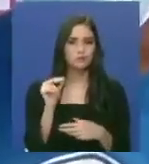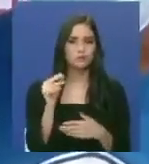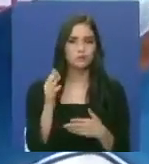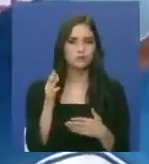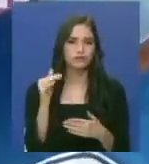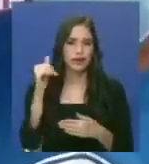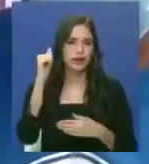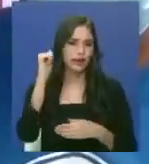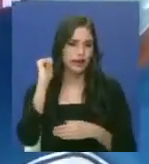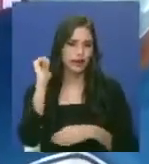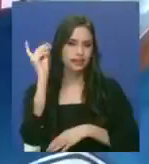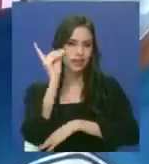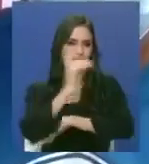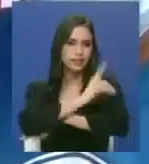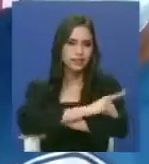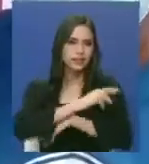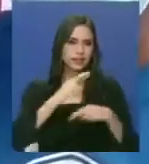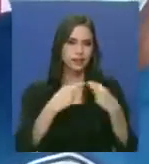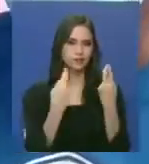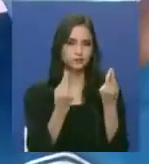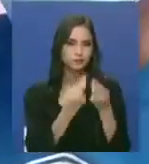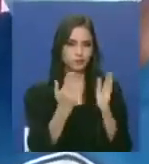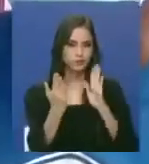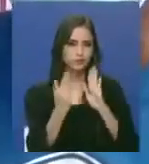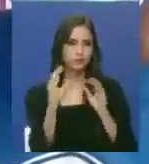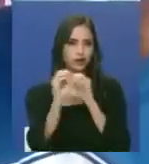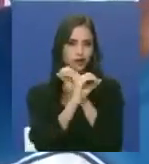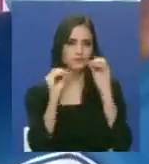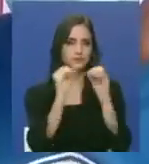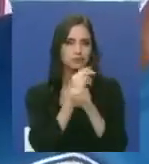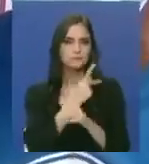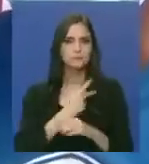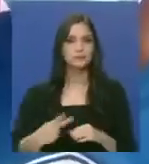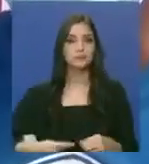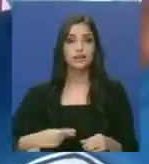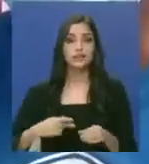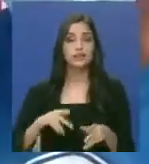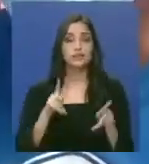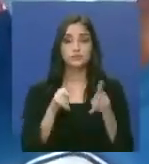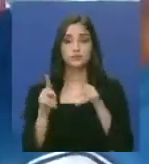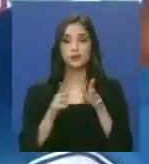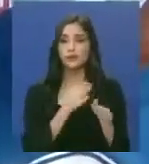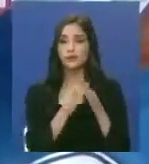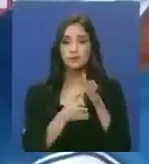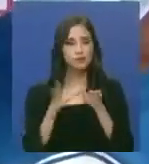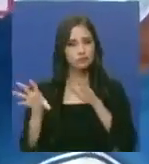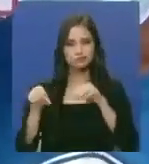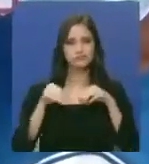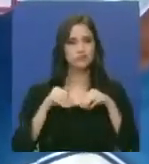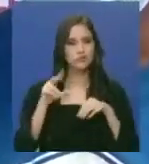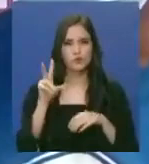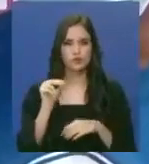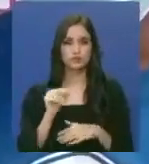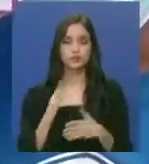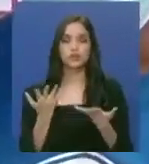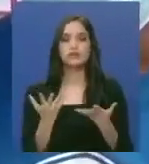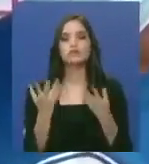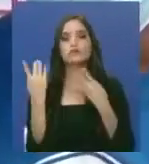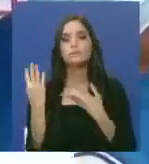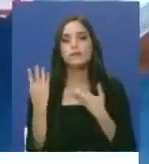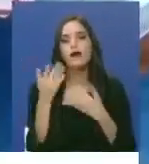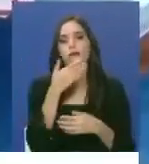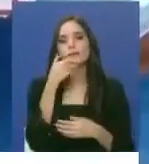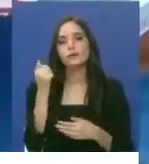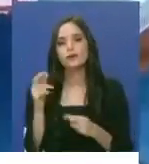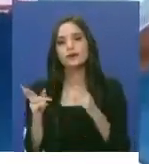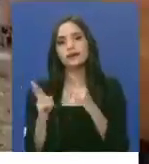presidencial que estuvimos allá. Hay una inconformidad del pueblo colonense y es cierto, pues, esperábamos mejores respuestas que no se